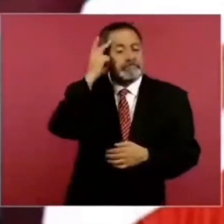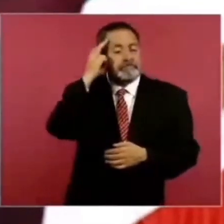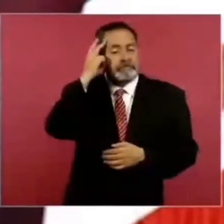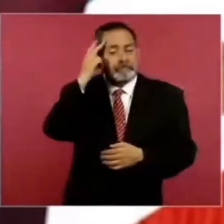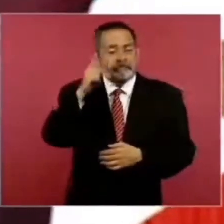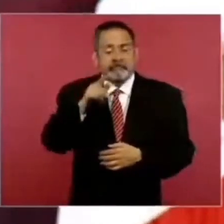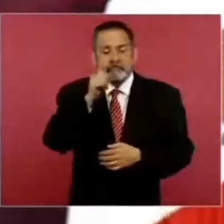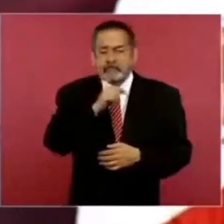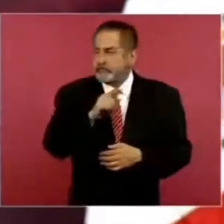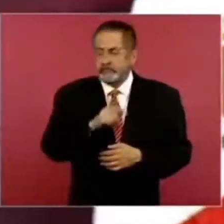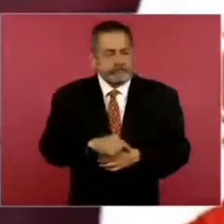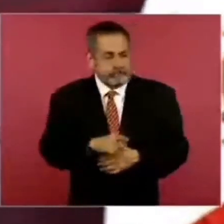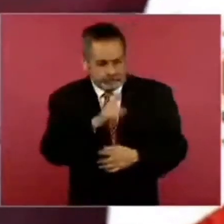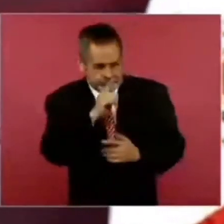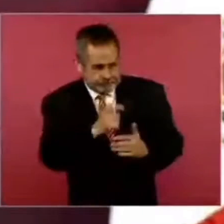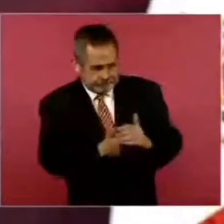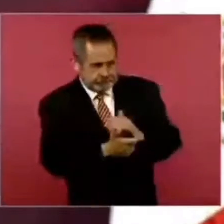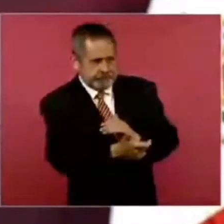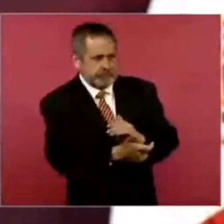sobornaba